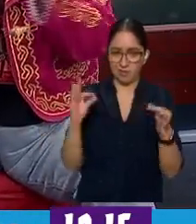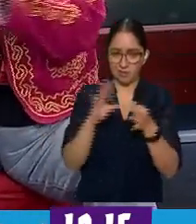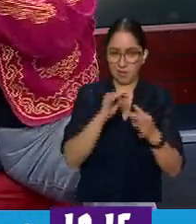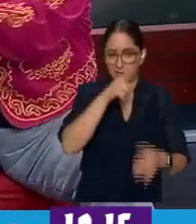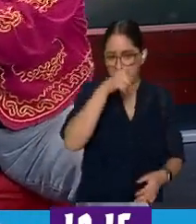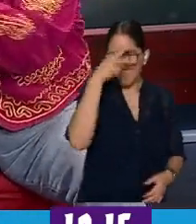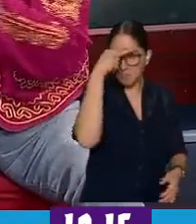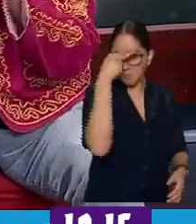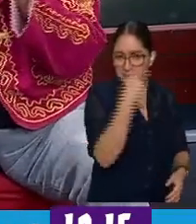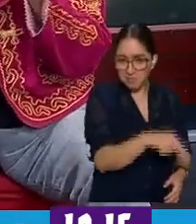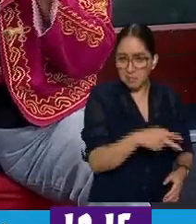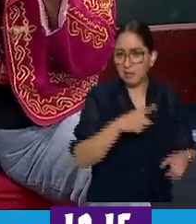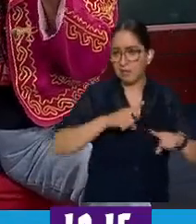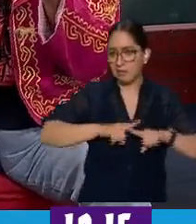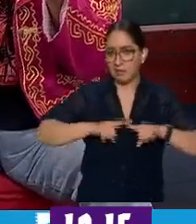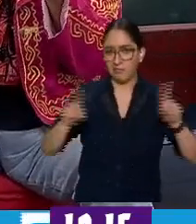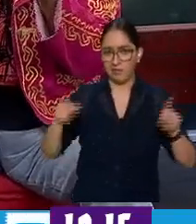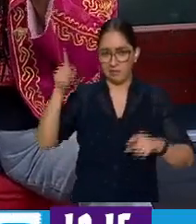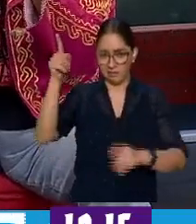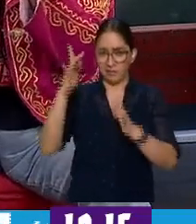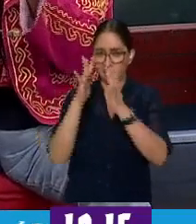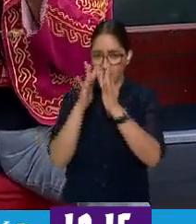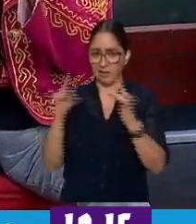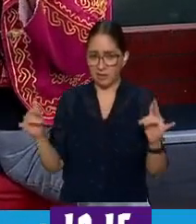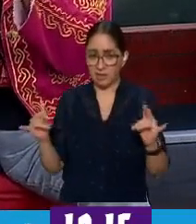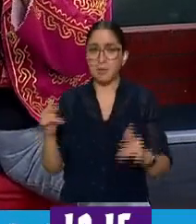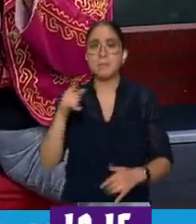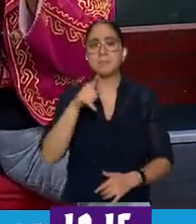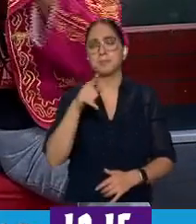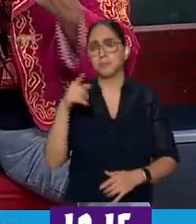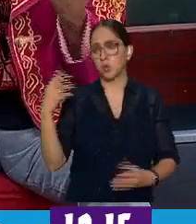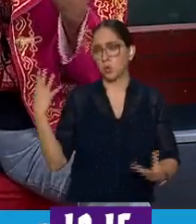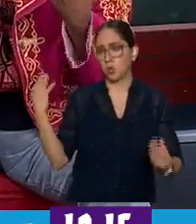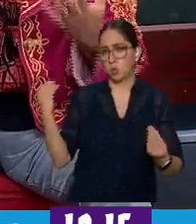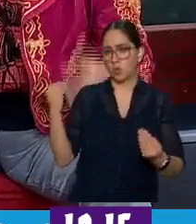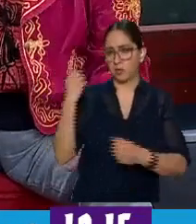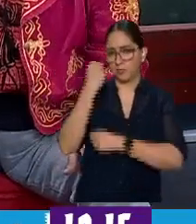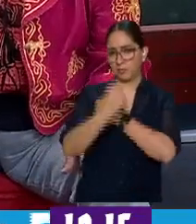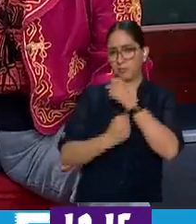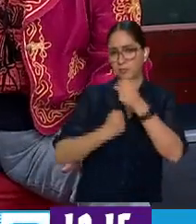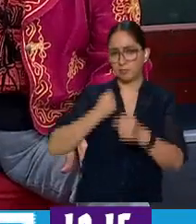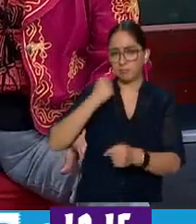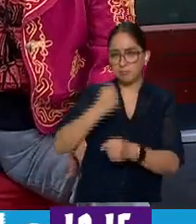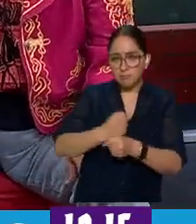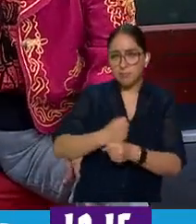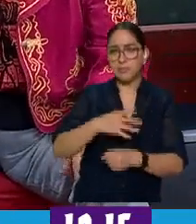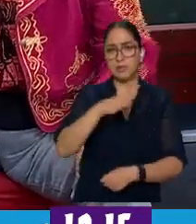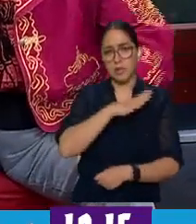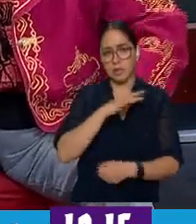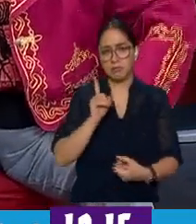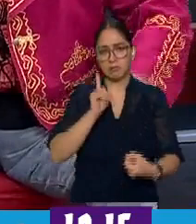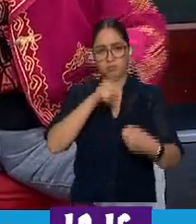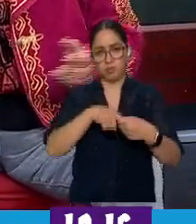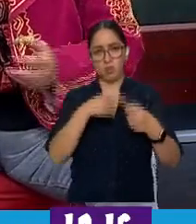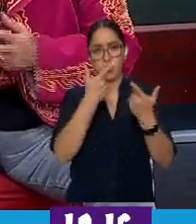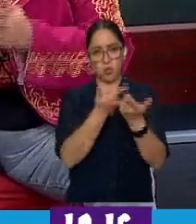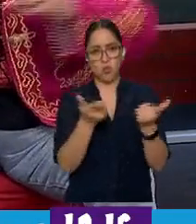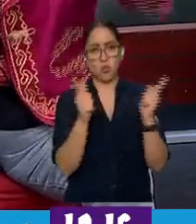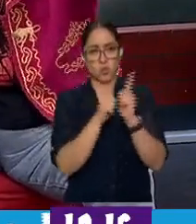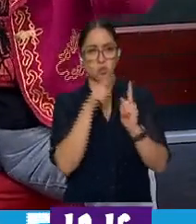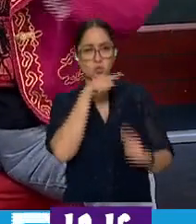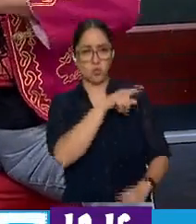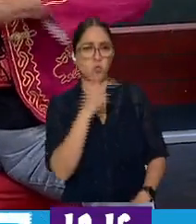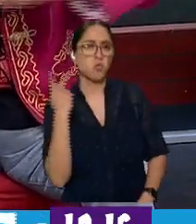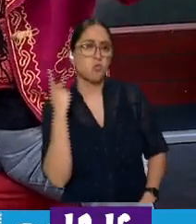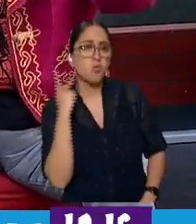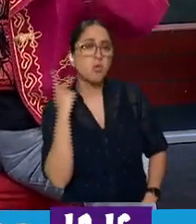los distanciabas con los franceses. Todos estos años en los que teníamos un partido o dos partidos que todo